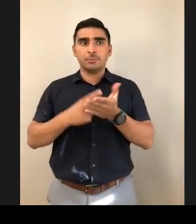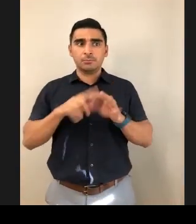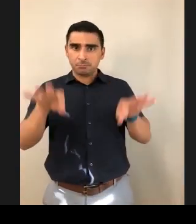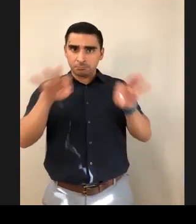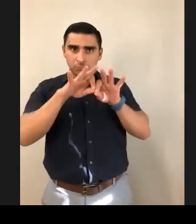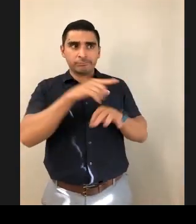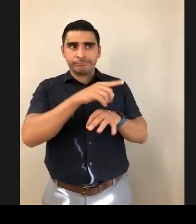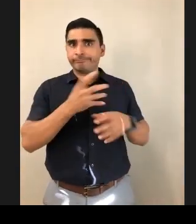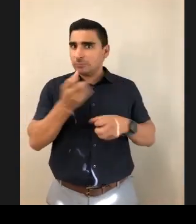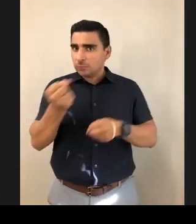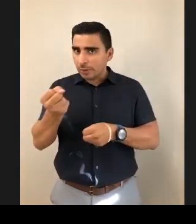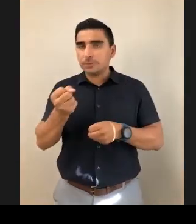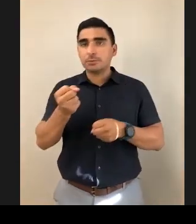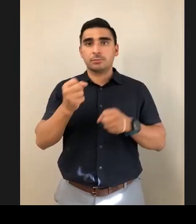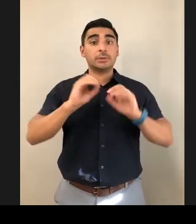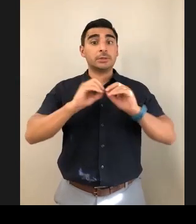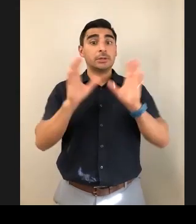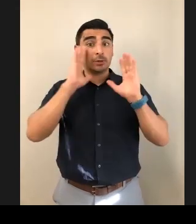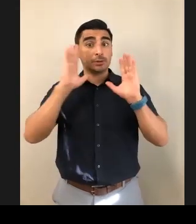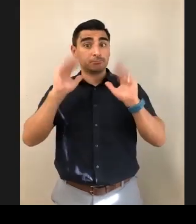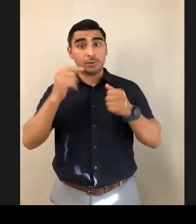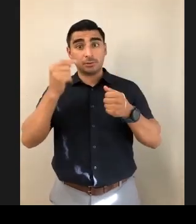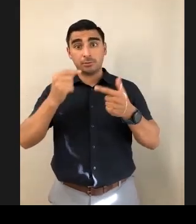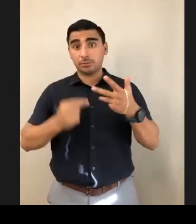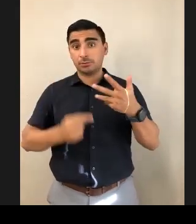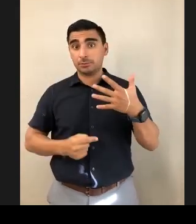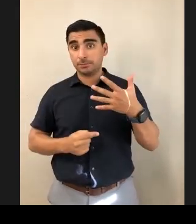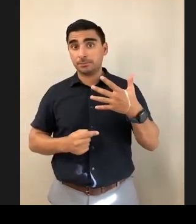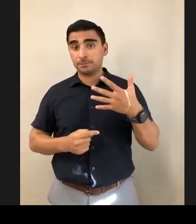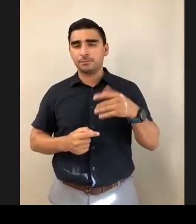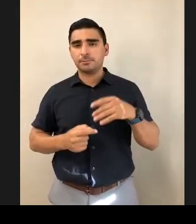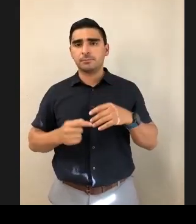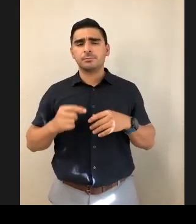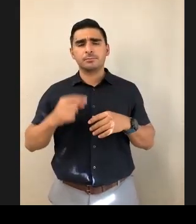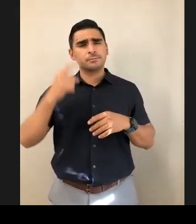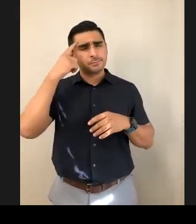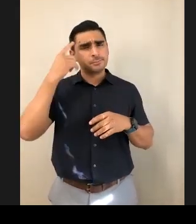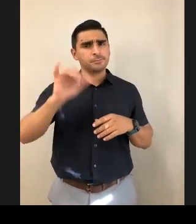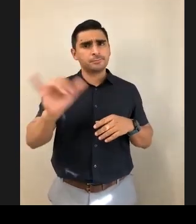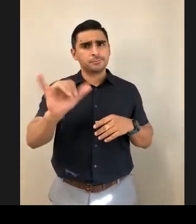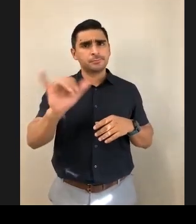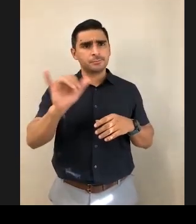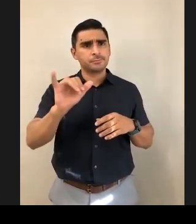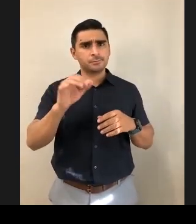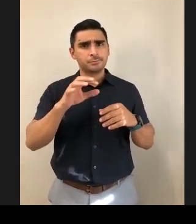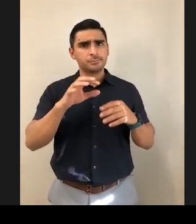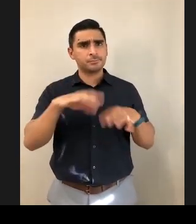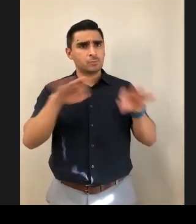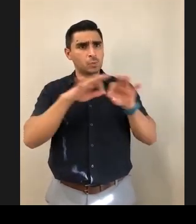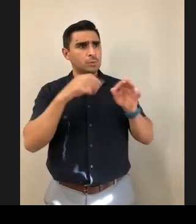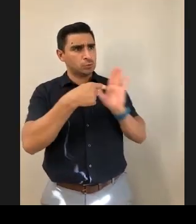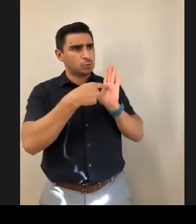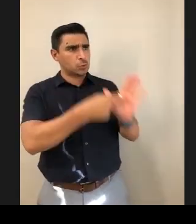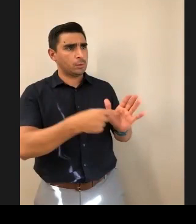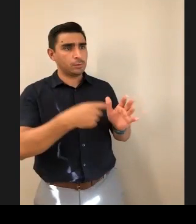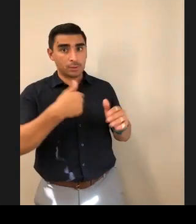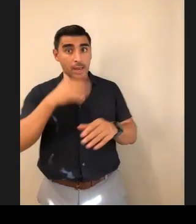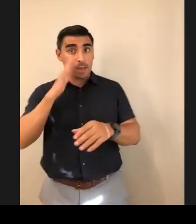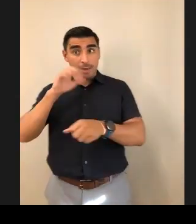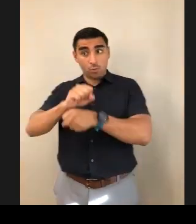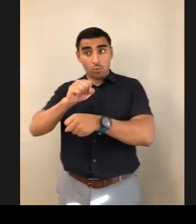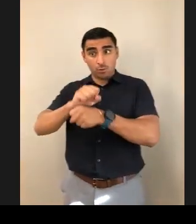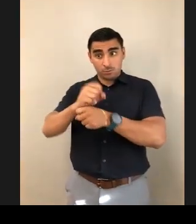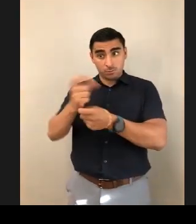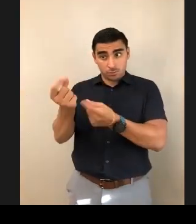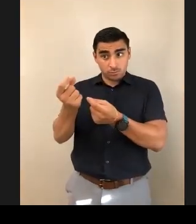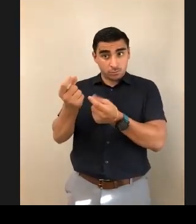establecer confianza, expectativas claras, y tiene que ver con qué clase de trabajo